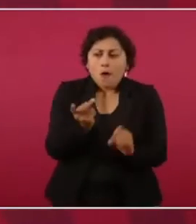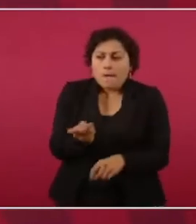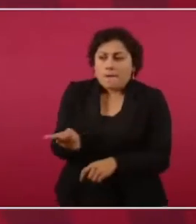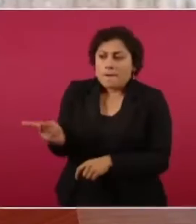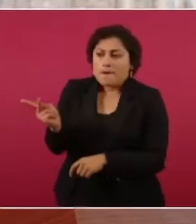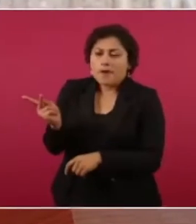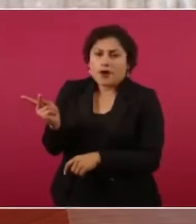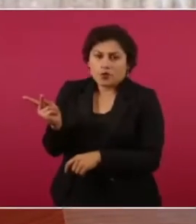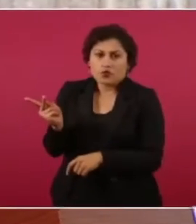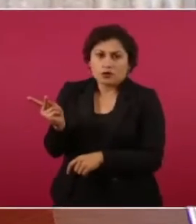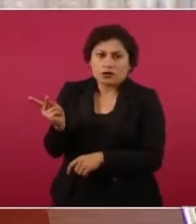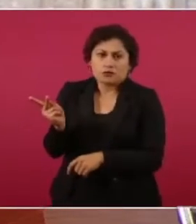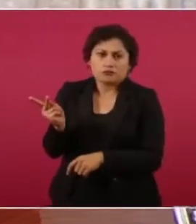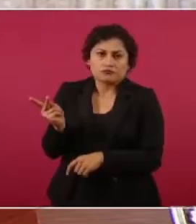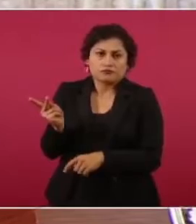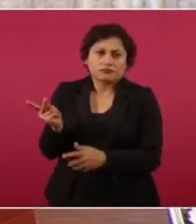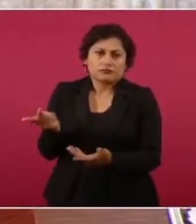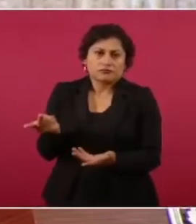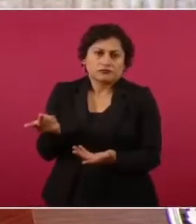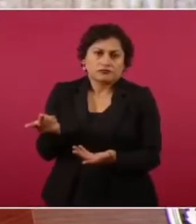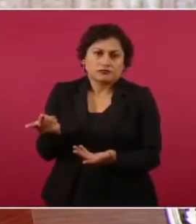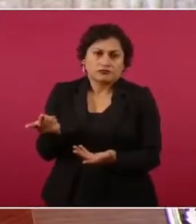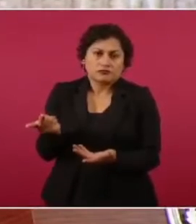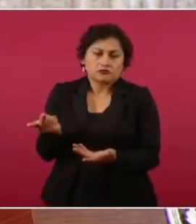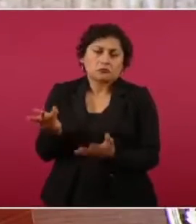el proceso que anda detrás de eso